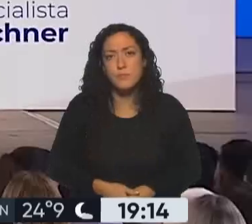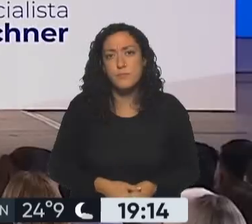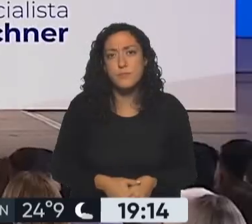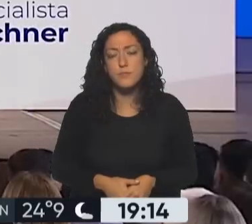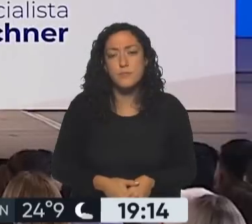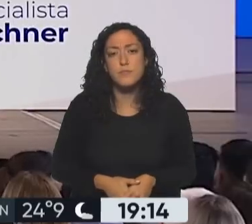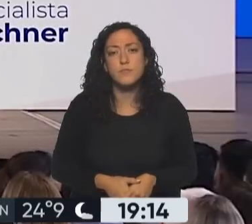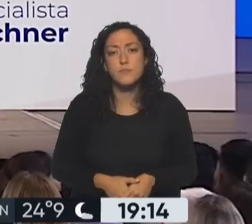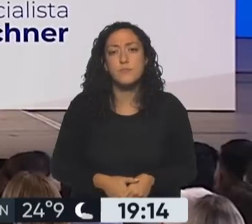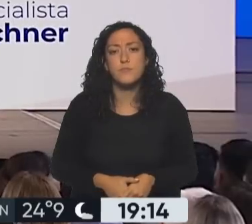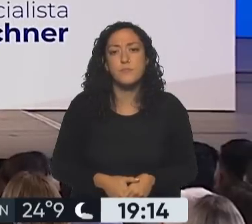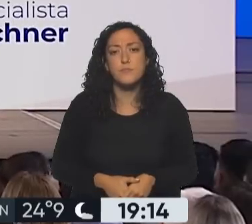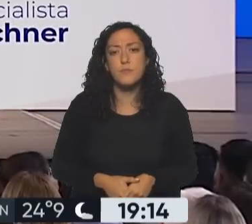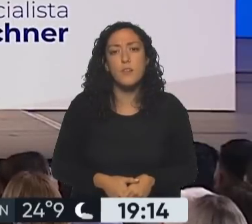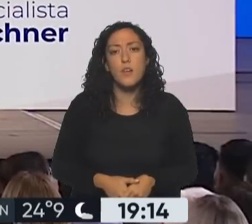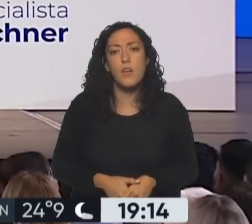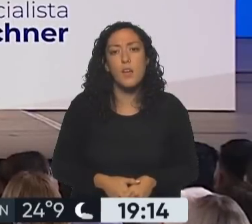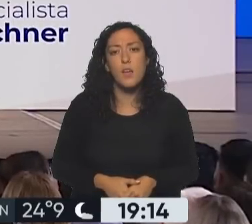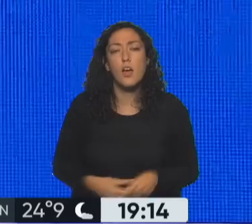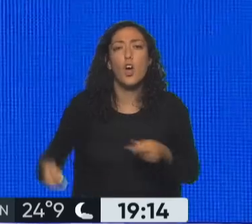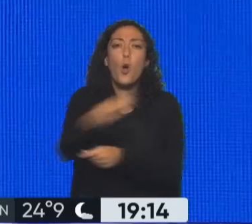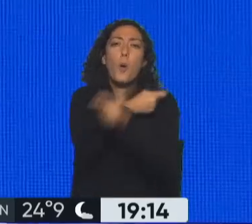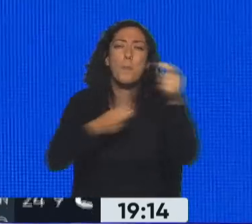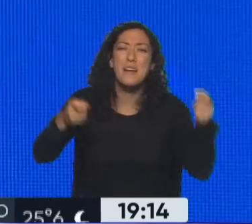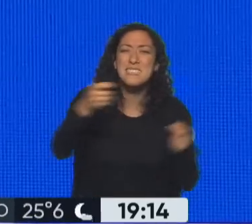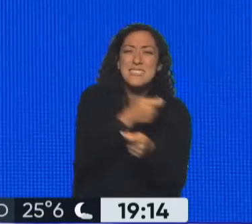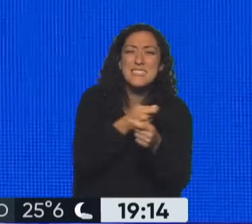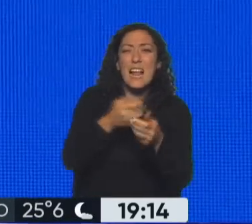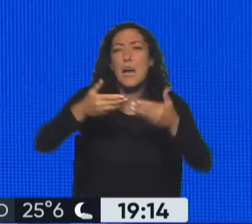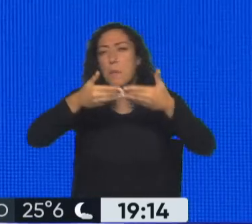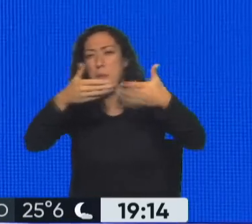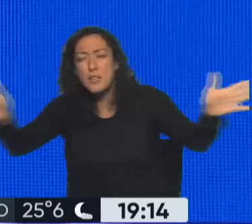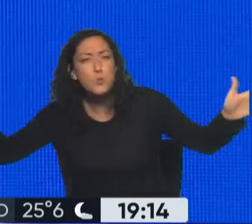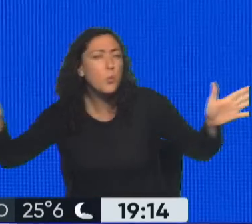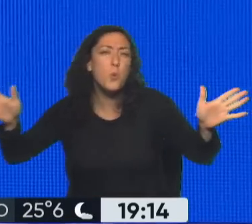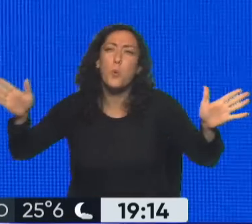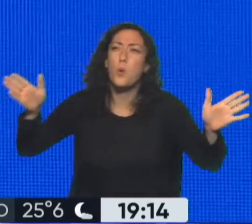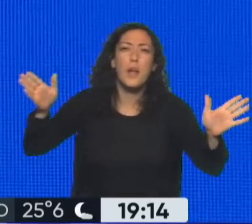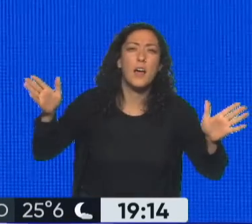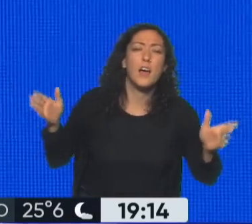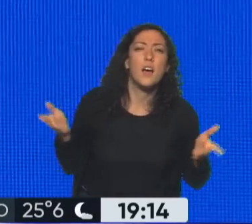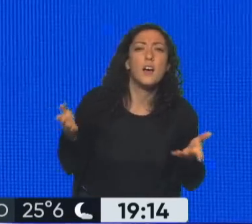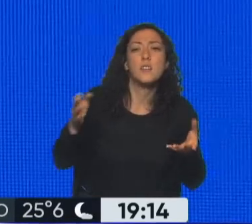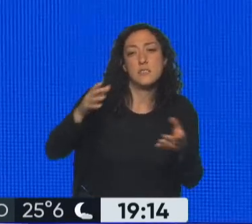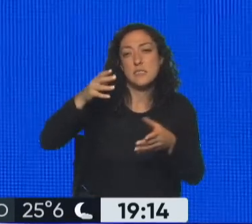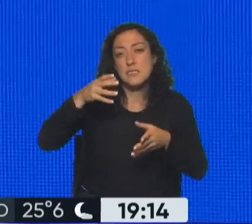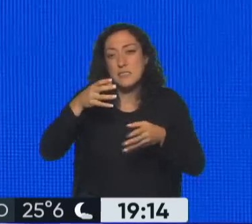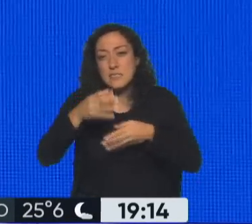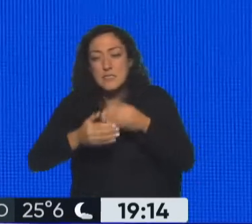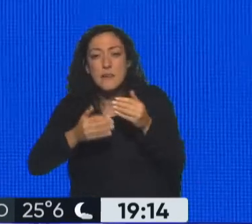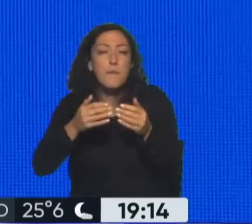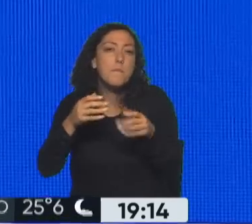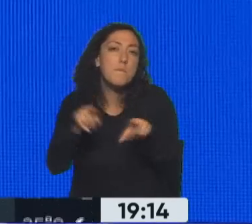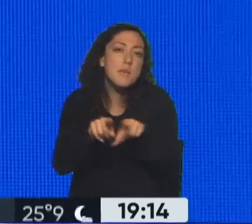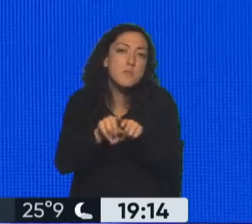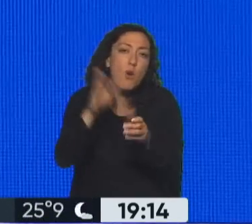Comenzó al producirse una apertura comercial indiscriminada, a destruirse todo el aparato